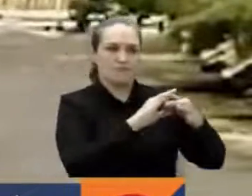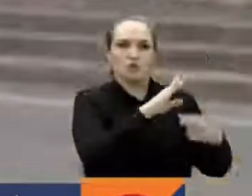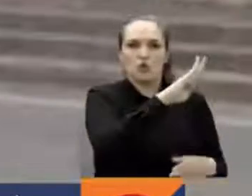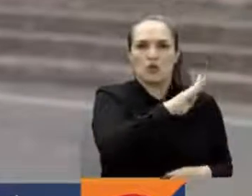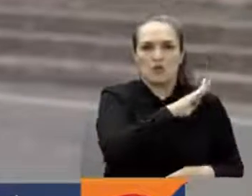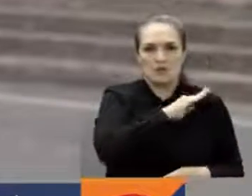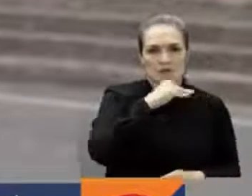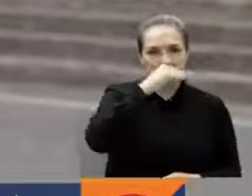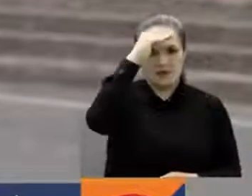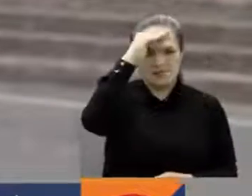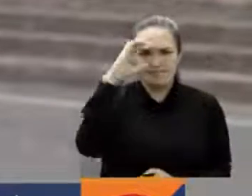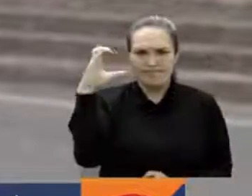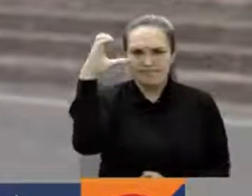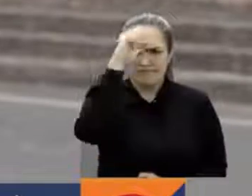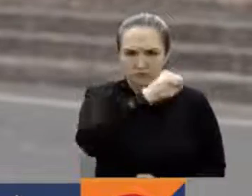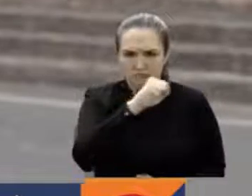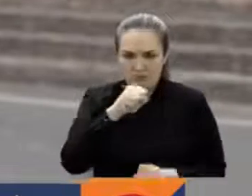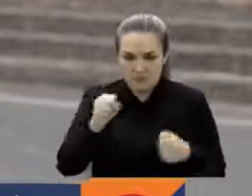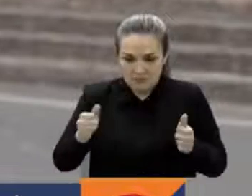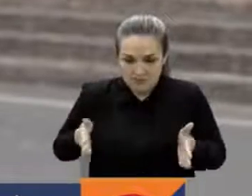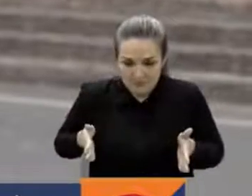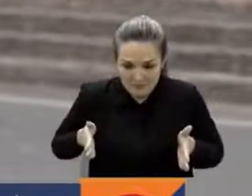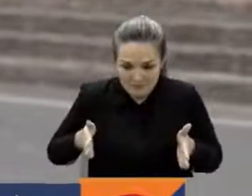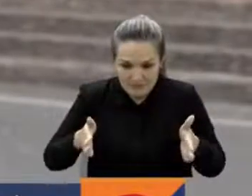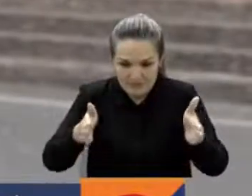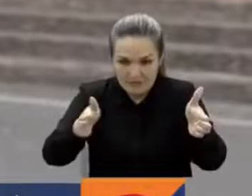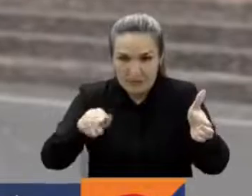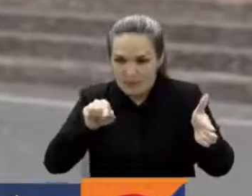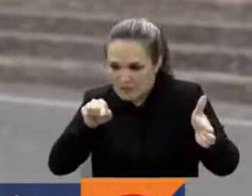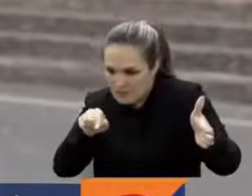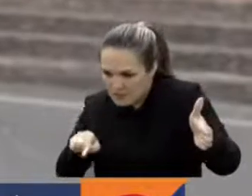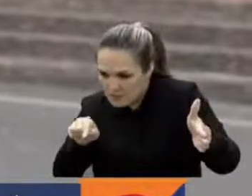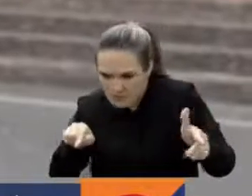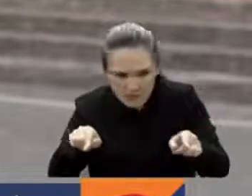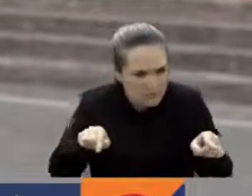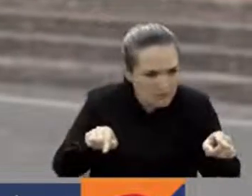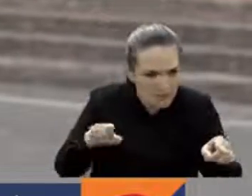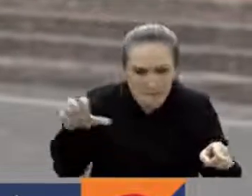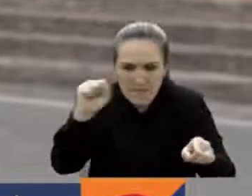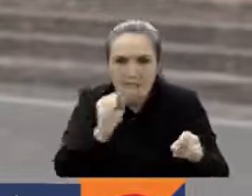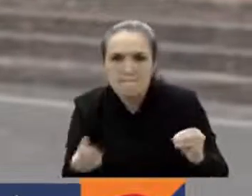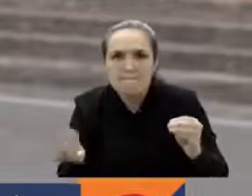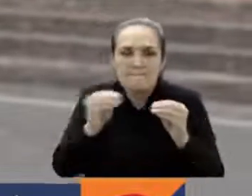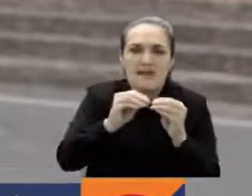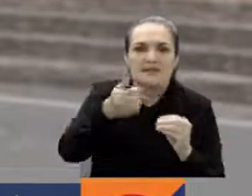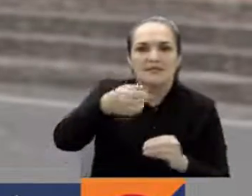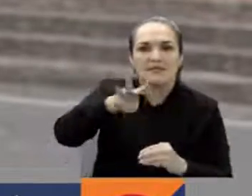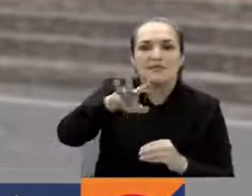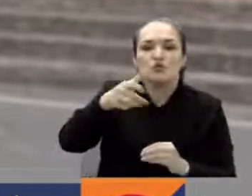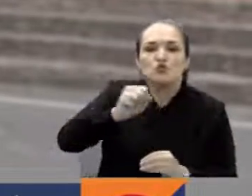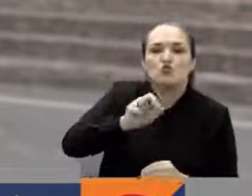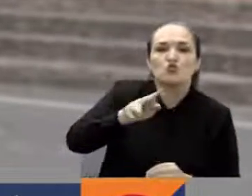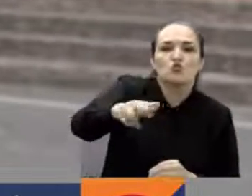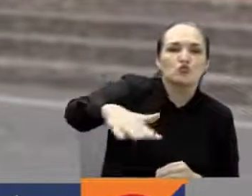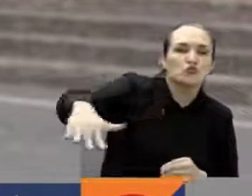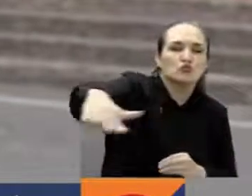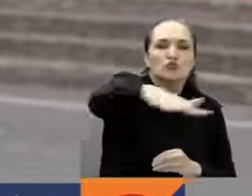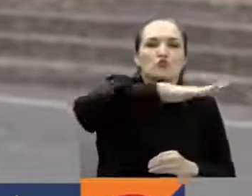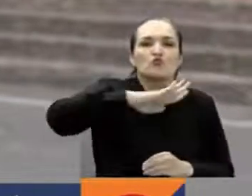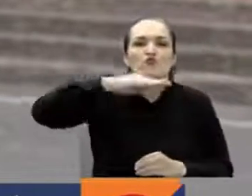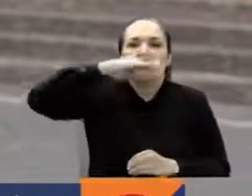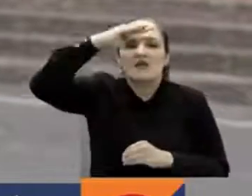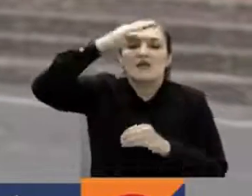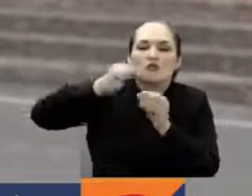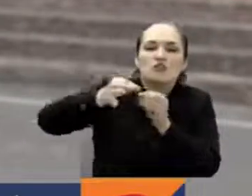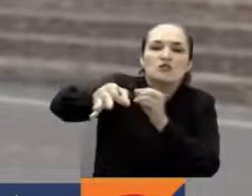existen 13 nuevos puntos críticos donde se evidencia en la parte sur del área metropolitana unos desbordamientos en